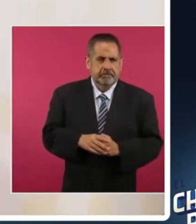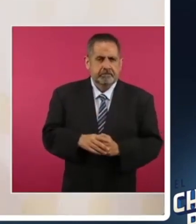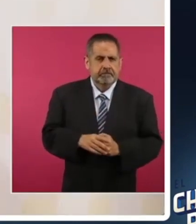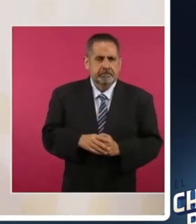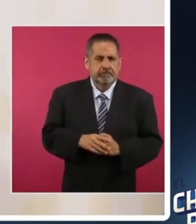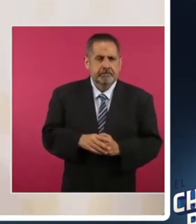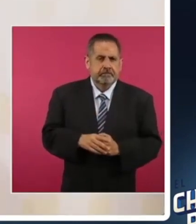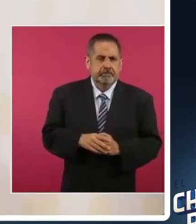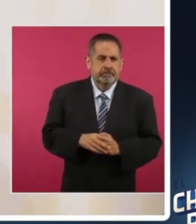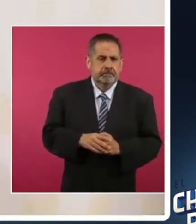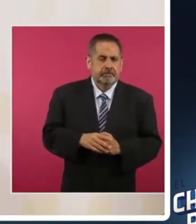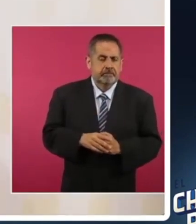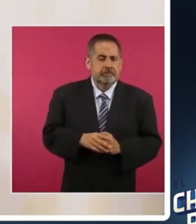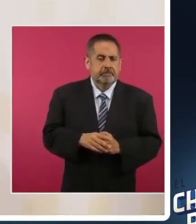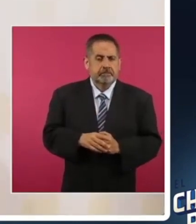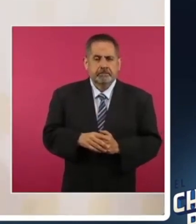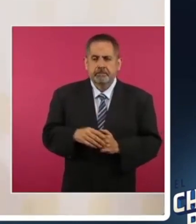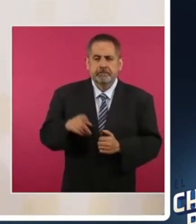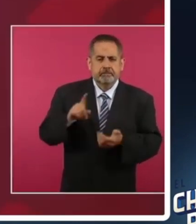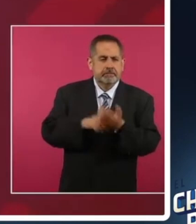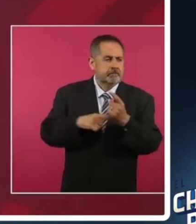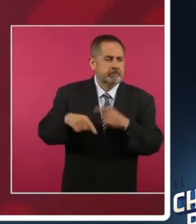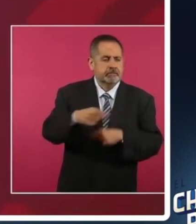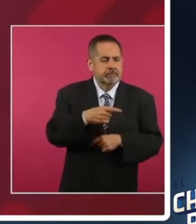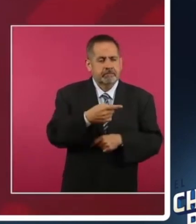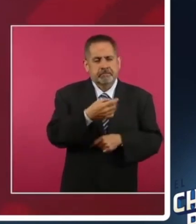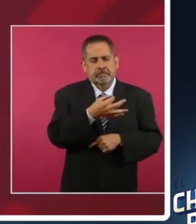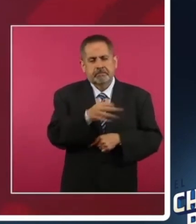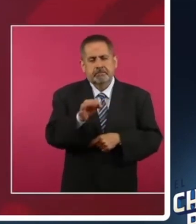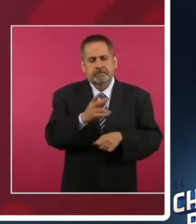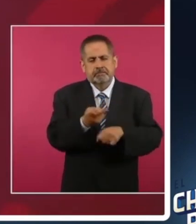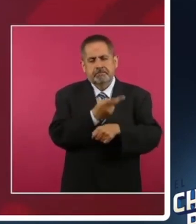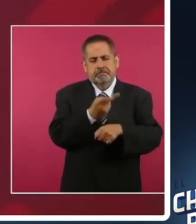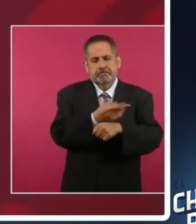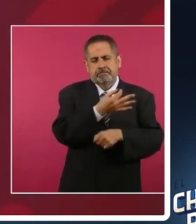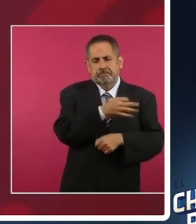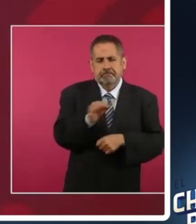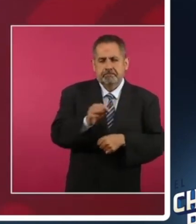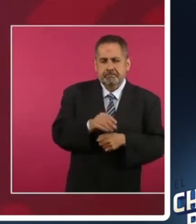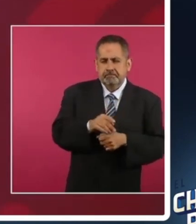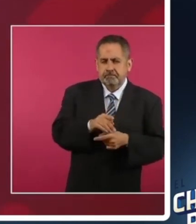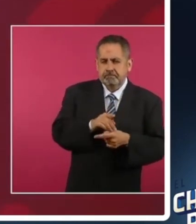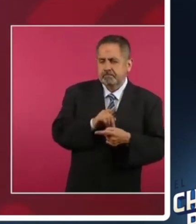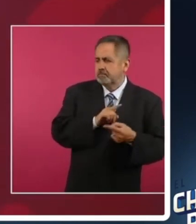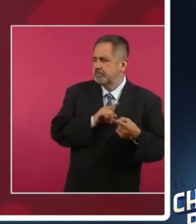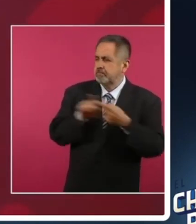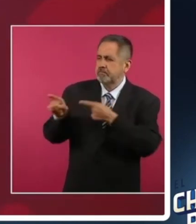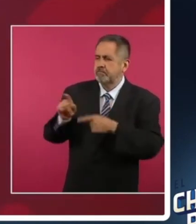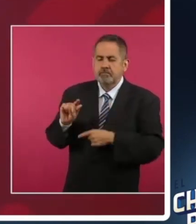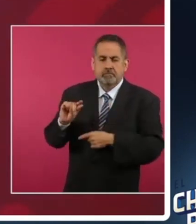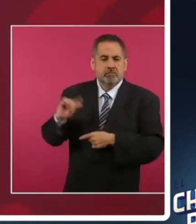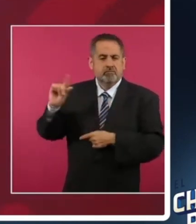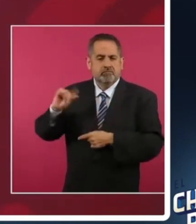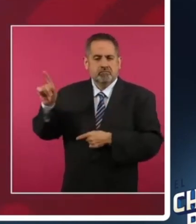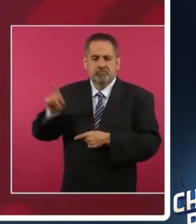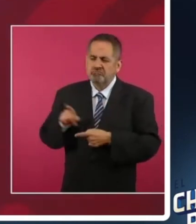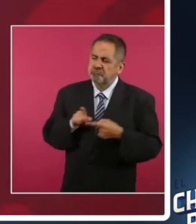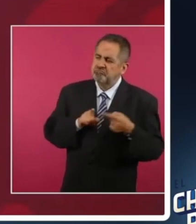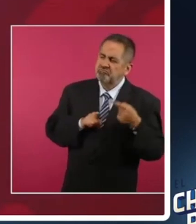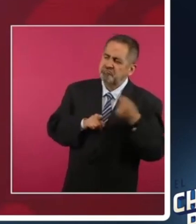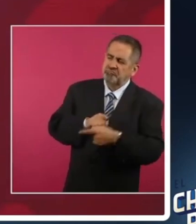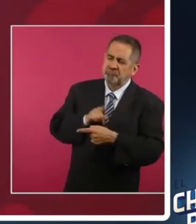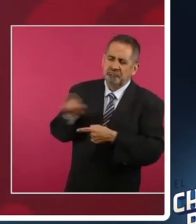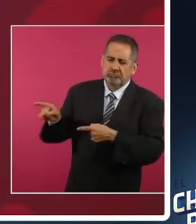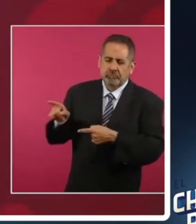de manera grosera traten a servidores públicos del